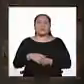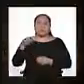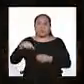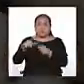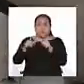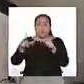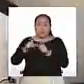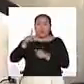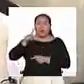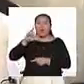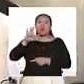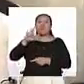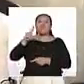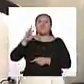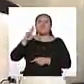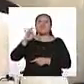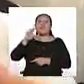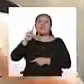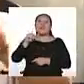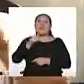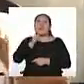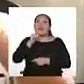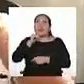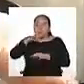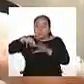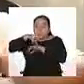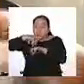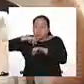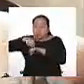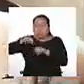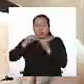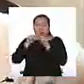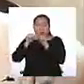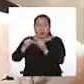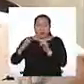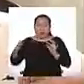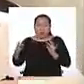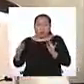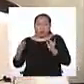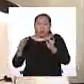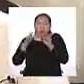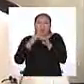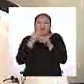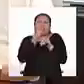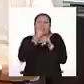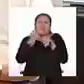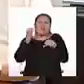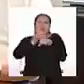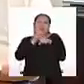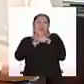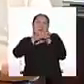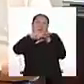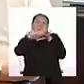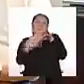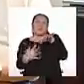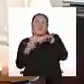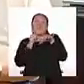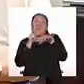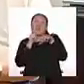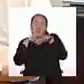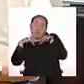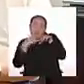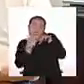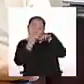la Florida felizmente no fue totalmente excavada, entonces se mantiene ahí todavía como un montículo de piedras, pero